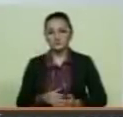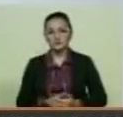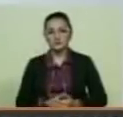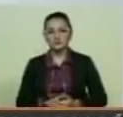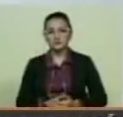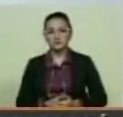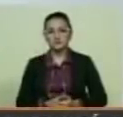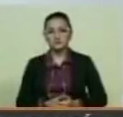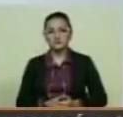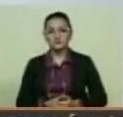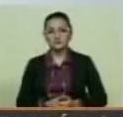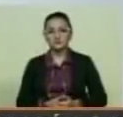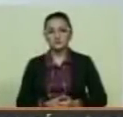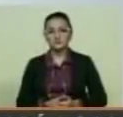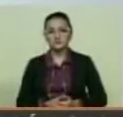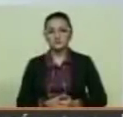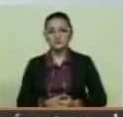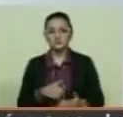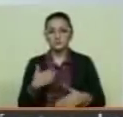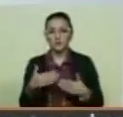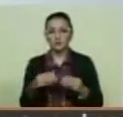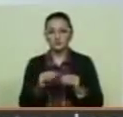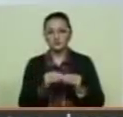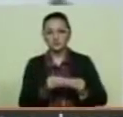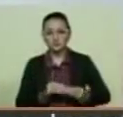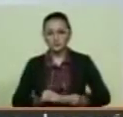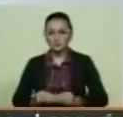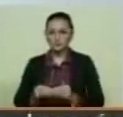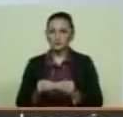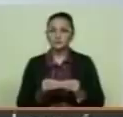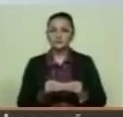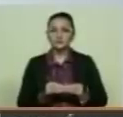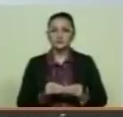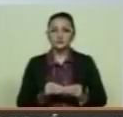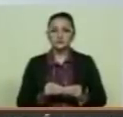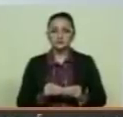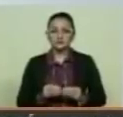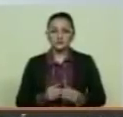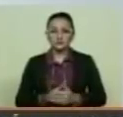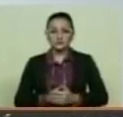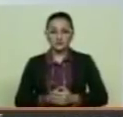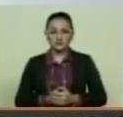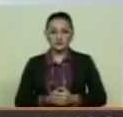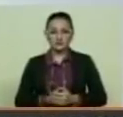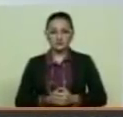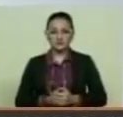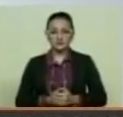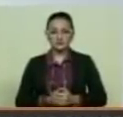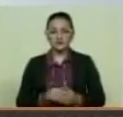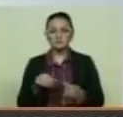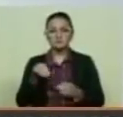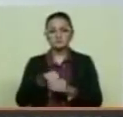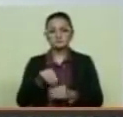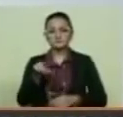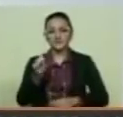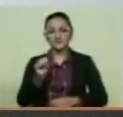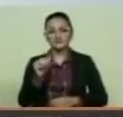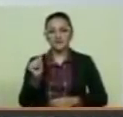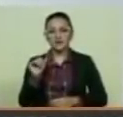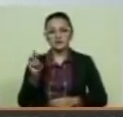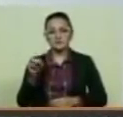parte, que en el marco del proceso de reestructuración que se está llevando a cabo en el SAIME, bueno,